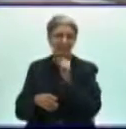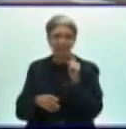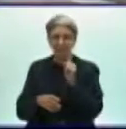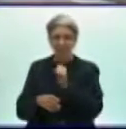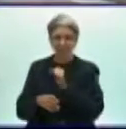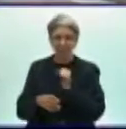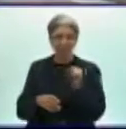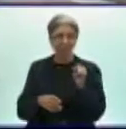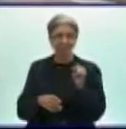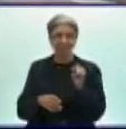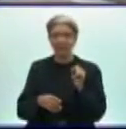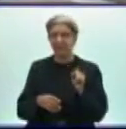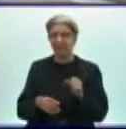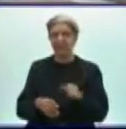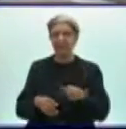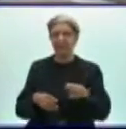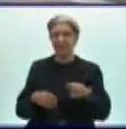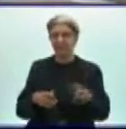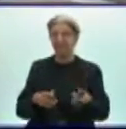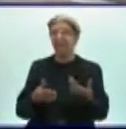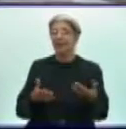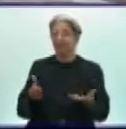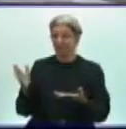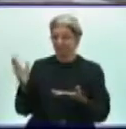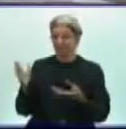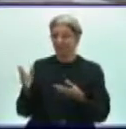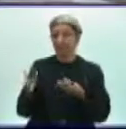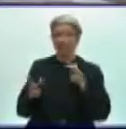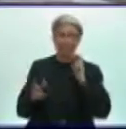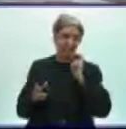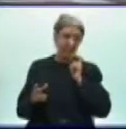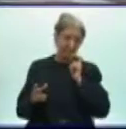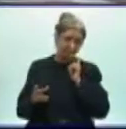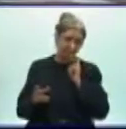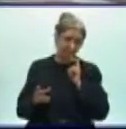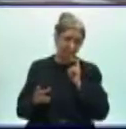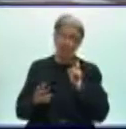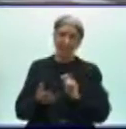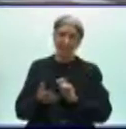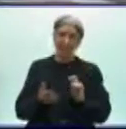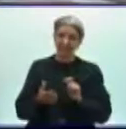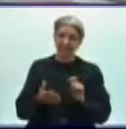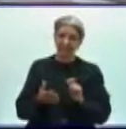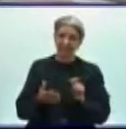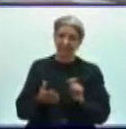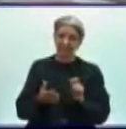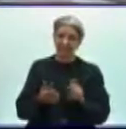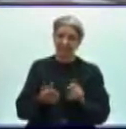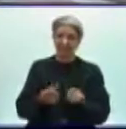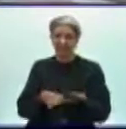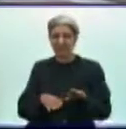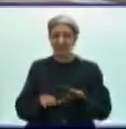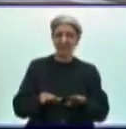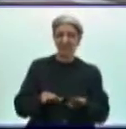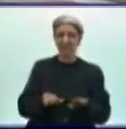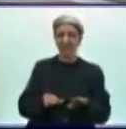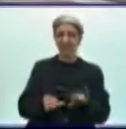Somos el Mundo o We Are the World, como también se le conoce porque es en inglés la versión original, escrita por Michael Jackson y Lionel Richard en